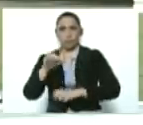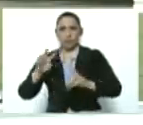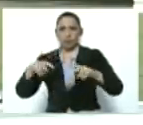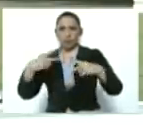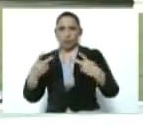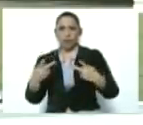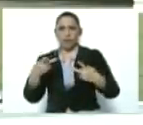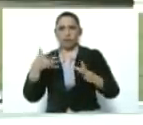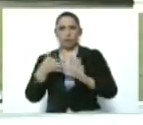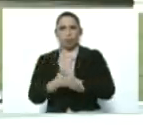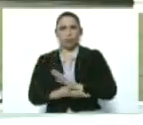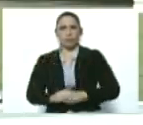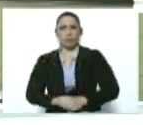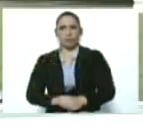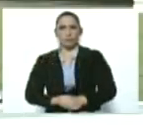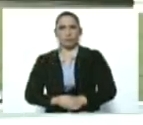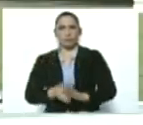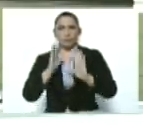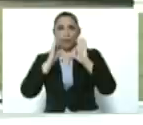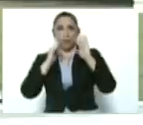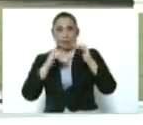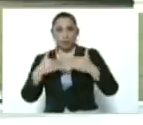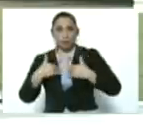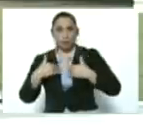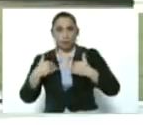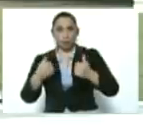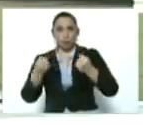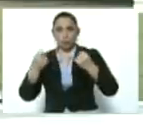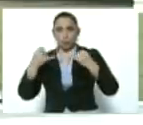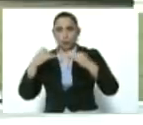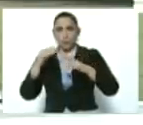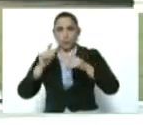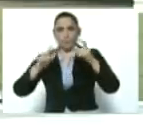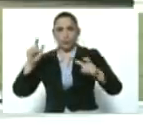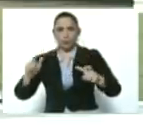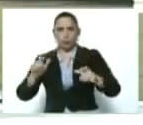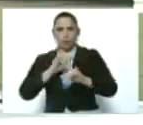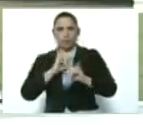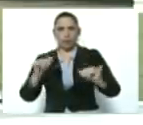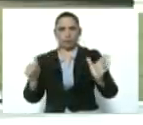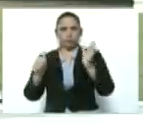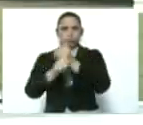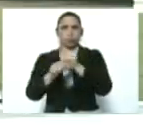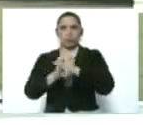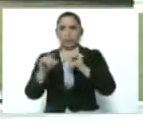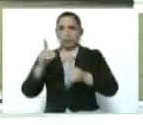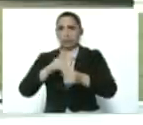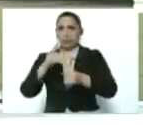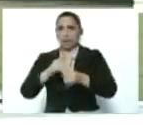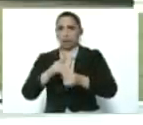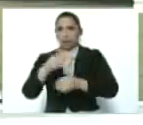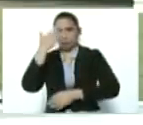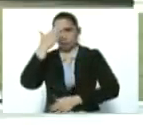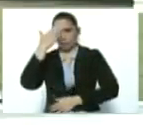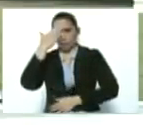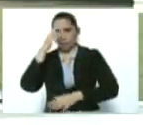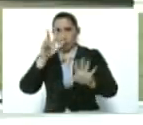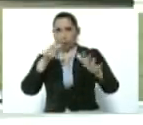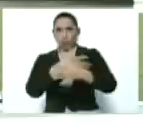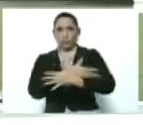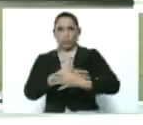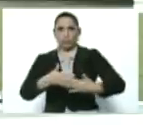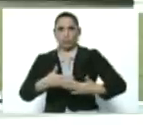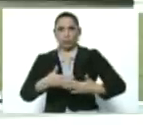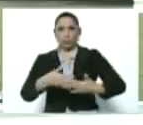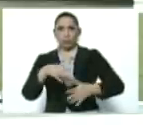en cuanto a la atención de salud el número de casos sospechosos ya ahí tenemos los datos fresquecitos 8 millones